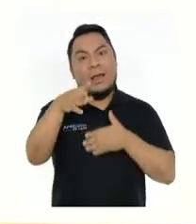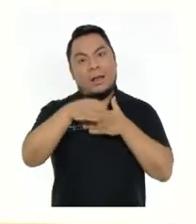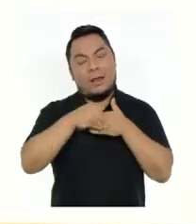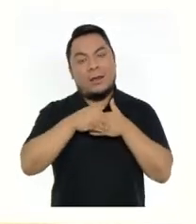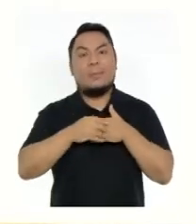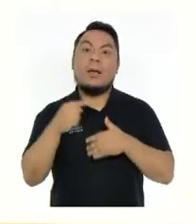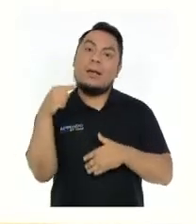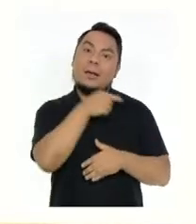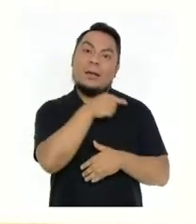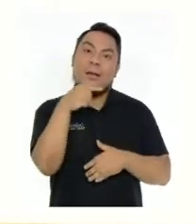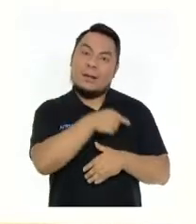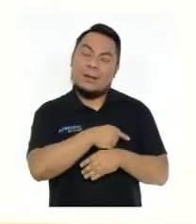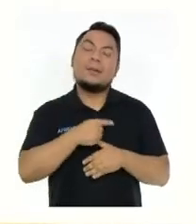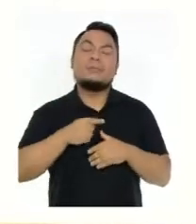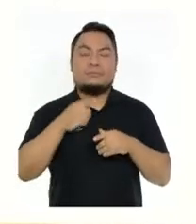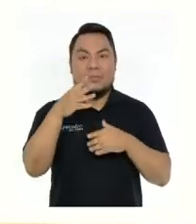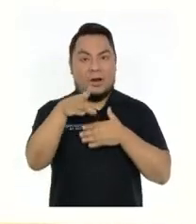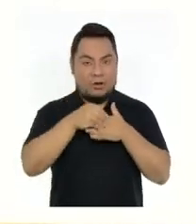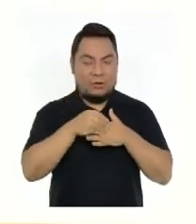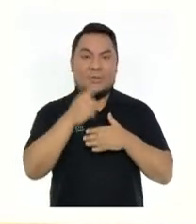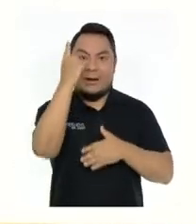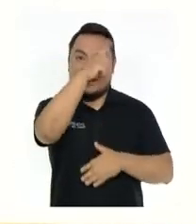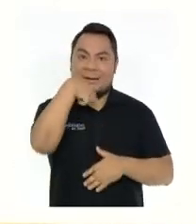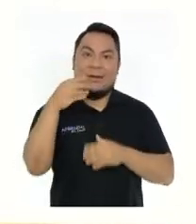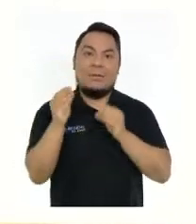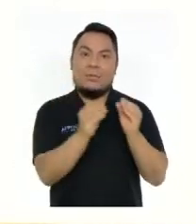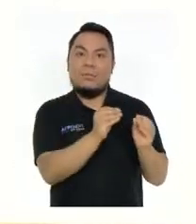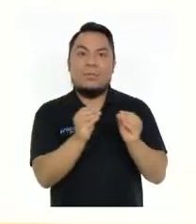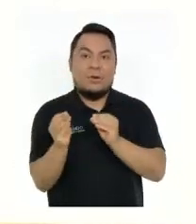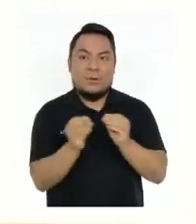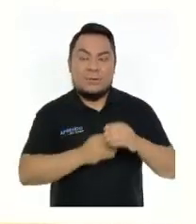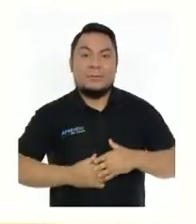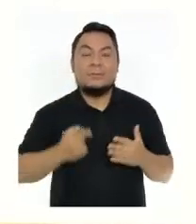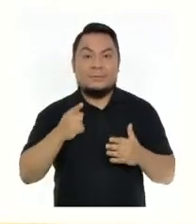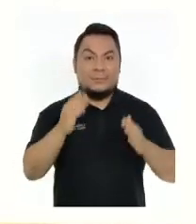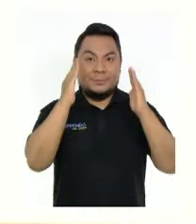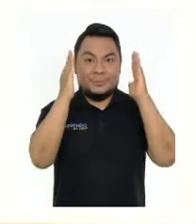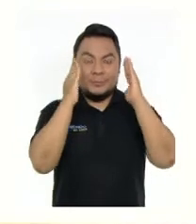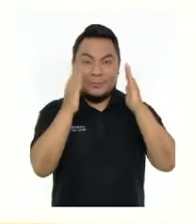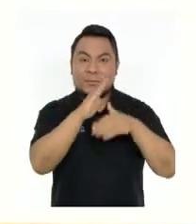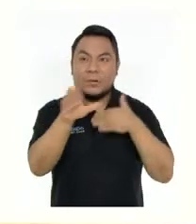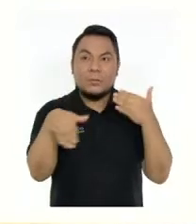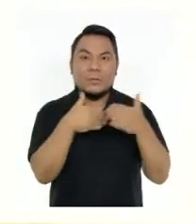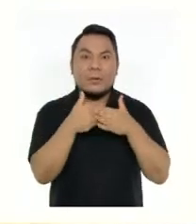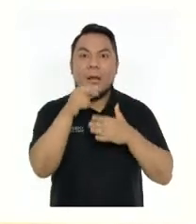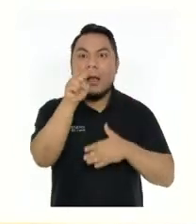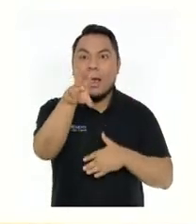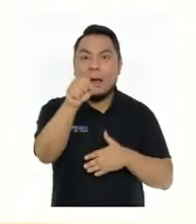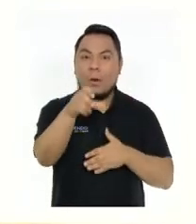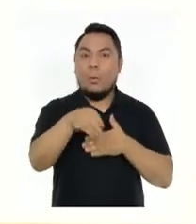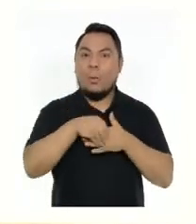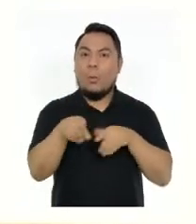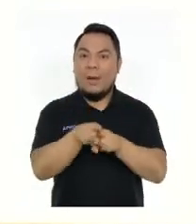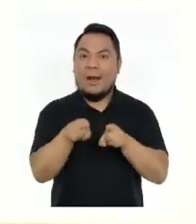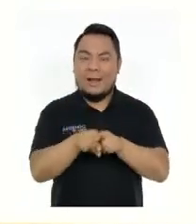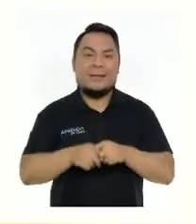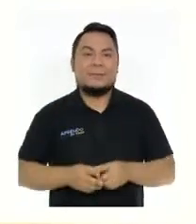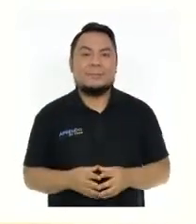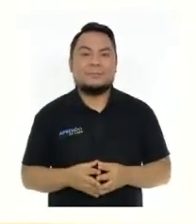Al otro lado. Eso, sigue mis movimientos. Atento a cada detalle. Bien.